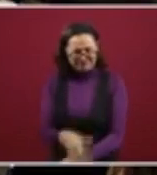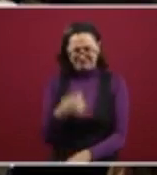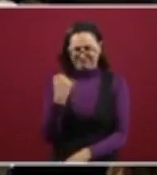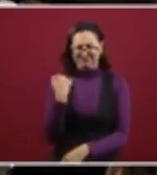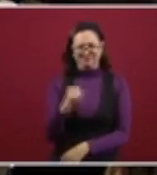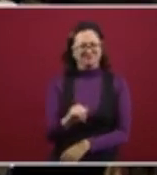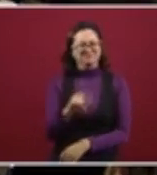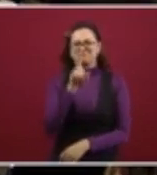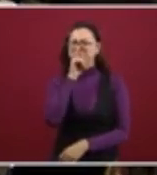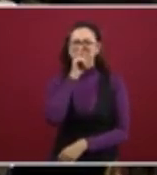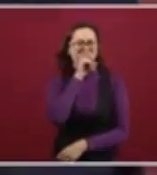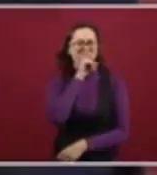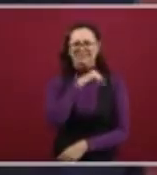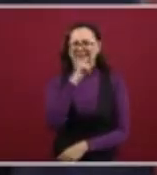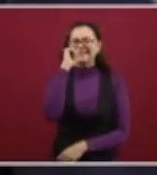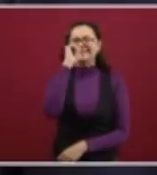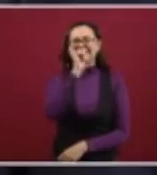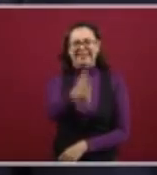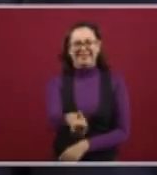al pueblo de México.